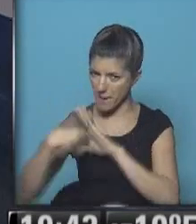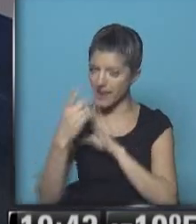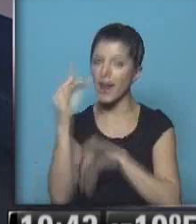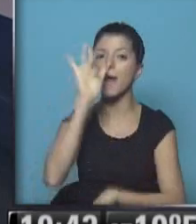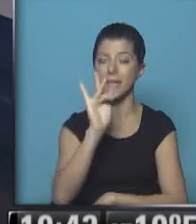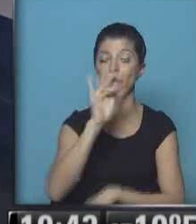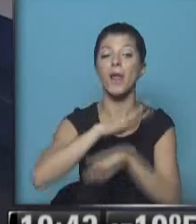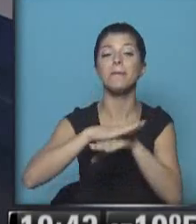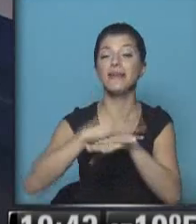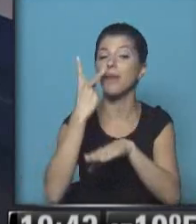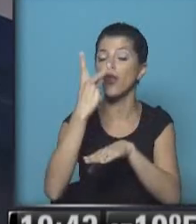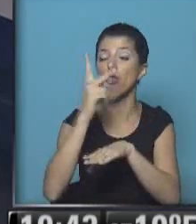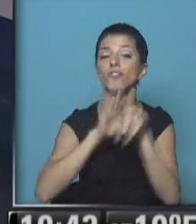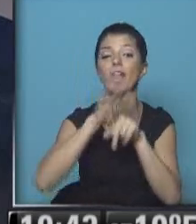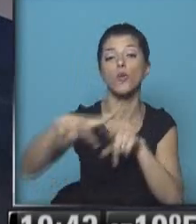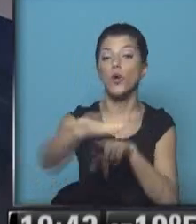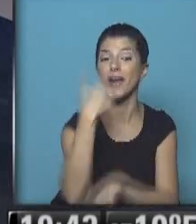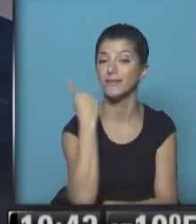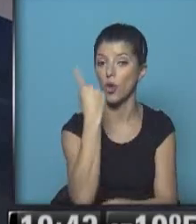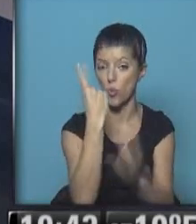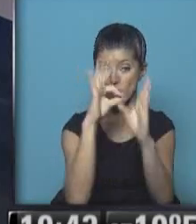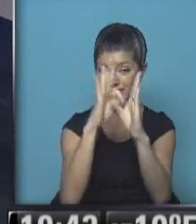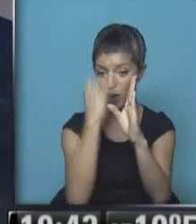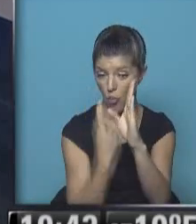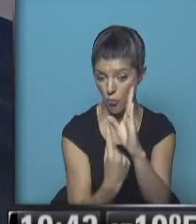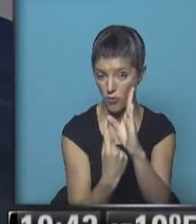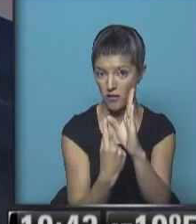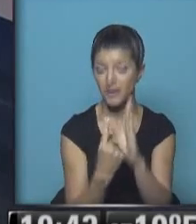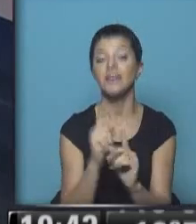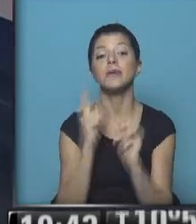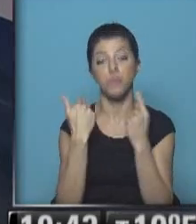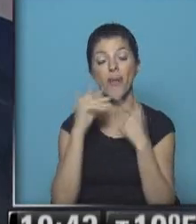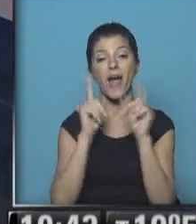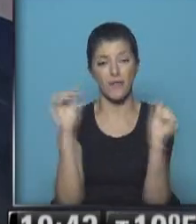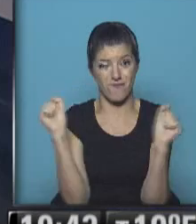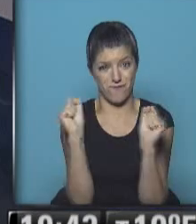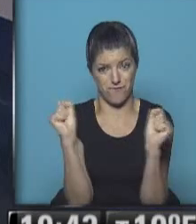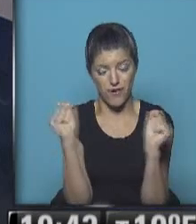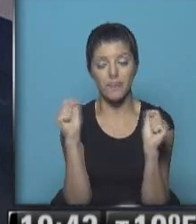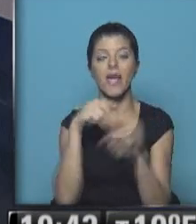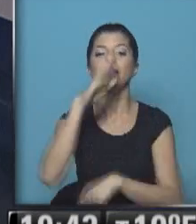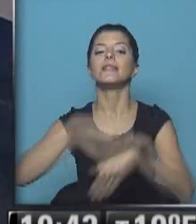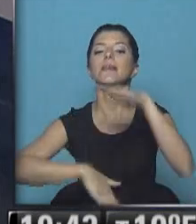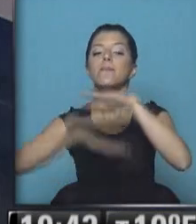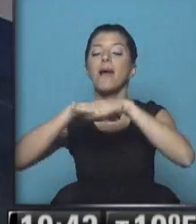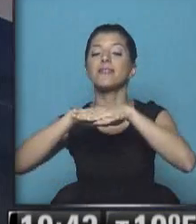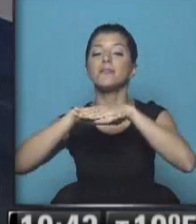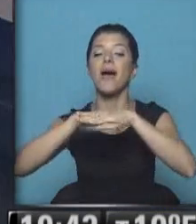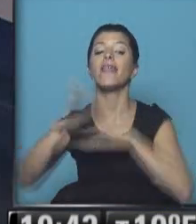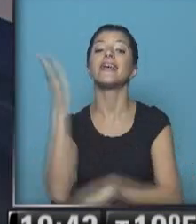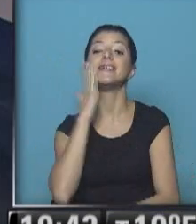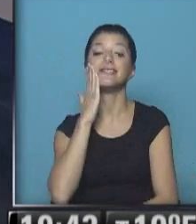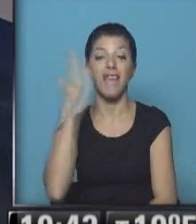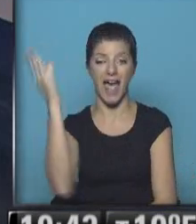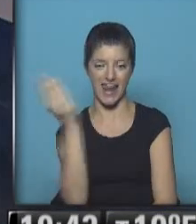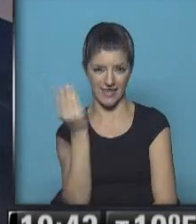mínima de 2 grados en área urbana, 1 grado bajo cero en áreas suburbanas con la probabilidad de heladas. Una temperatura máxima en horas de la tarde de 15 grados, pero